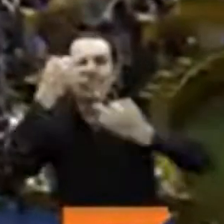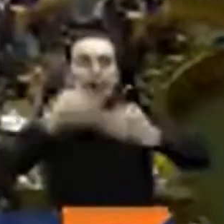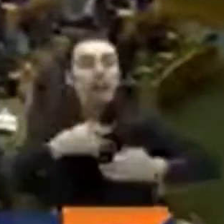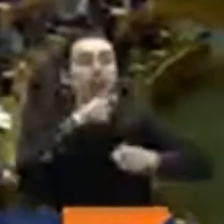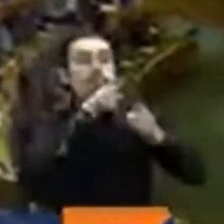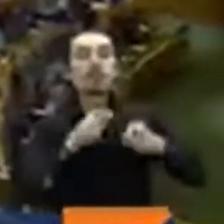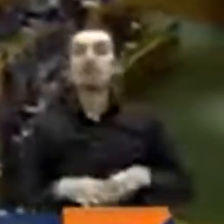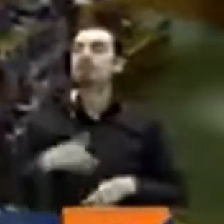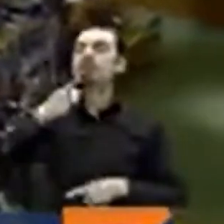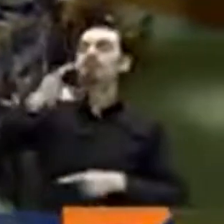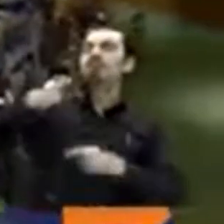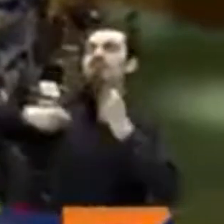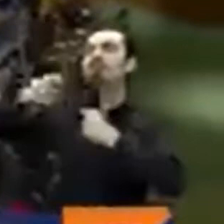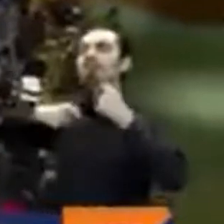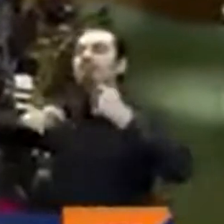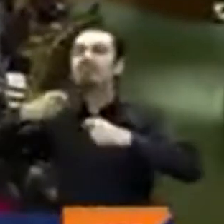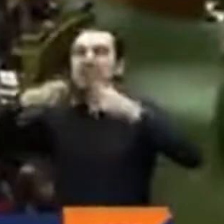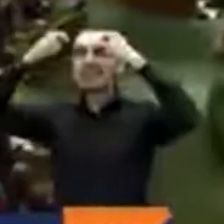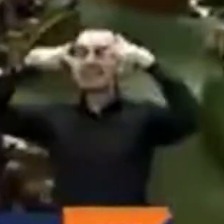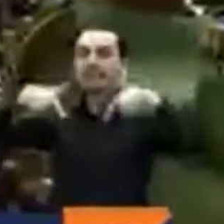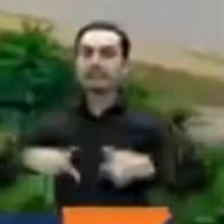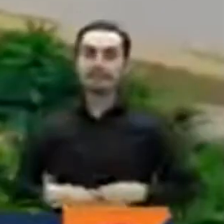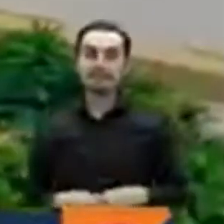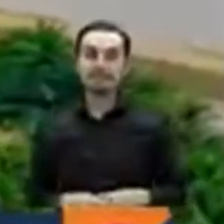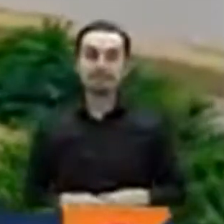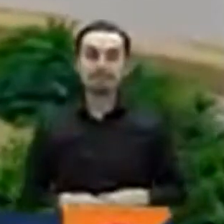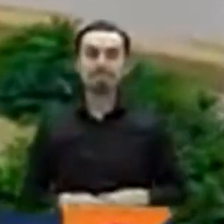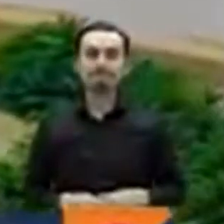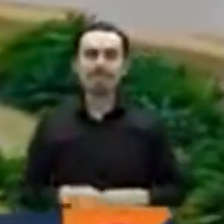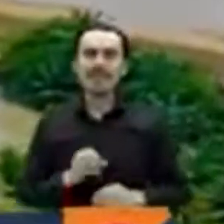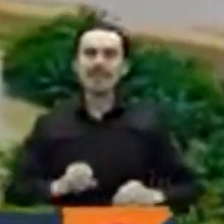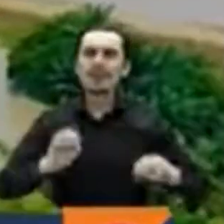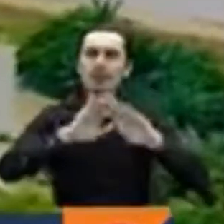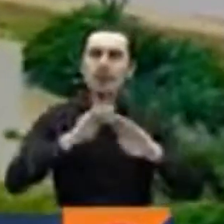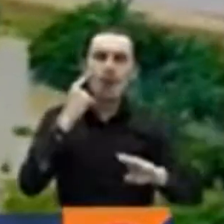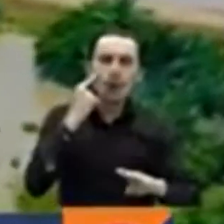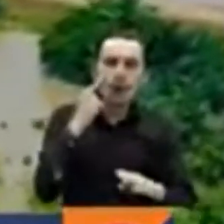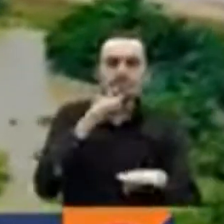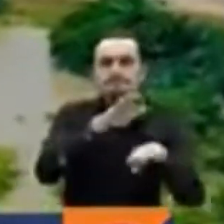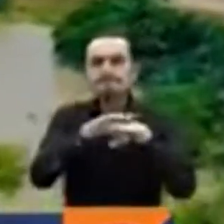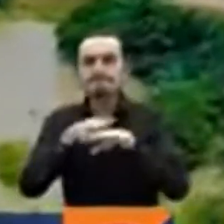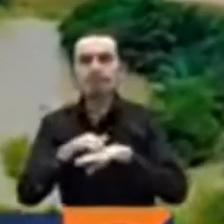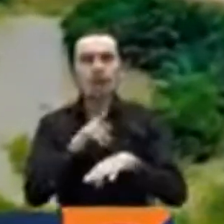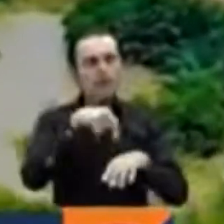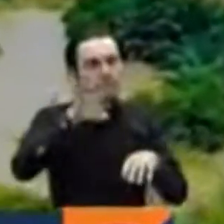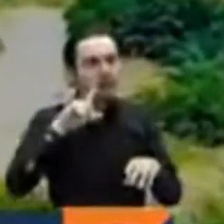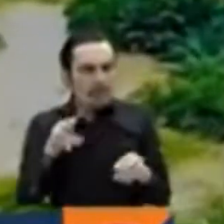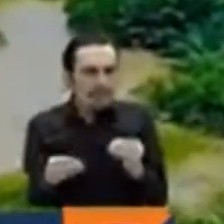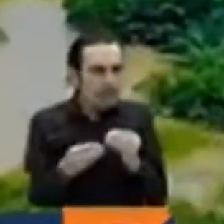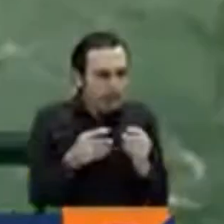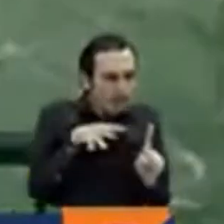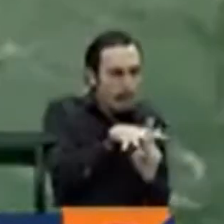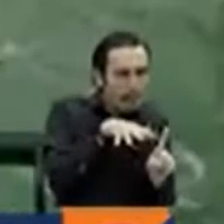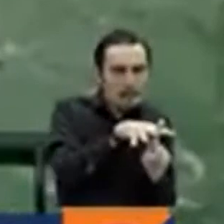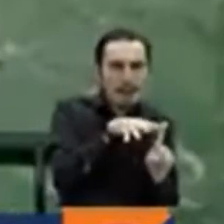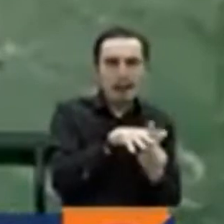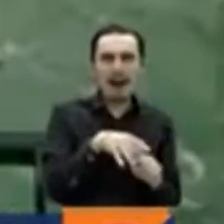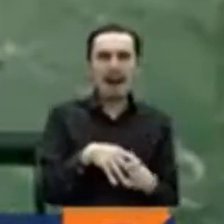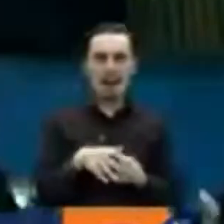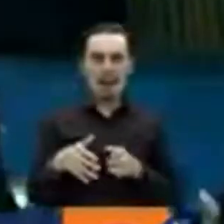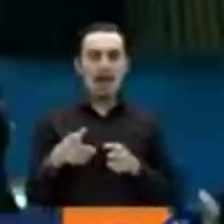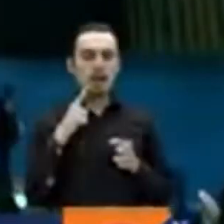y negociantes. El mandatario pidió a las Naciones Unidas no seguir envenenando la selva amazónica. Para